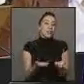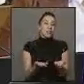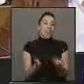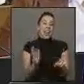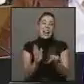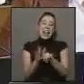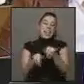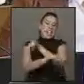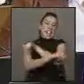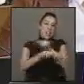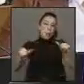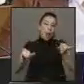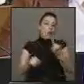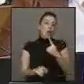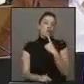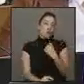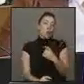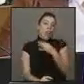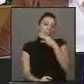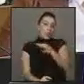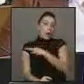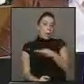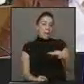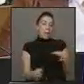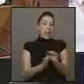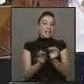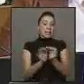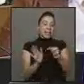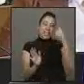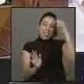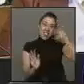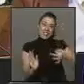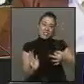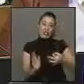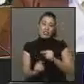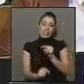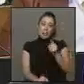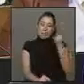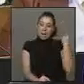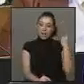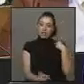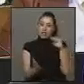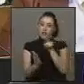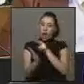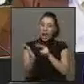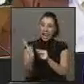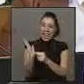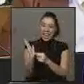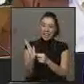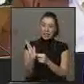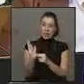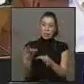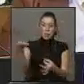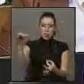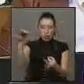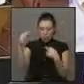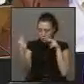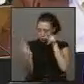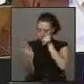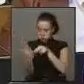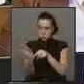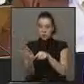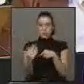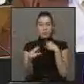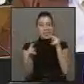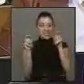Ley pareja no es dura, dijo el ministro, para justificar esta medida semanas atrás. Quiero leer un fragmento de un documento que encontré,